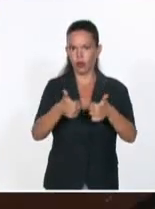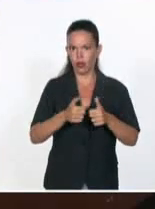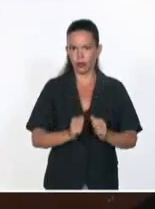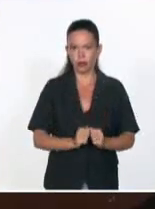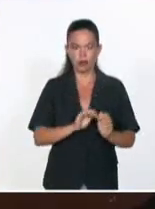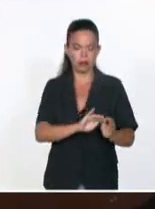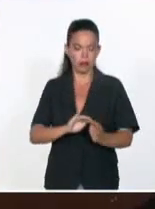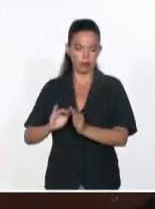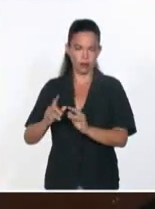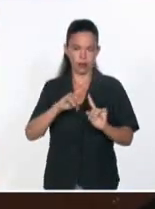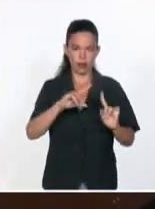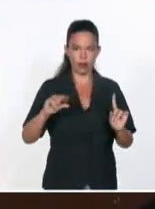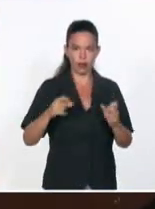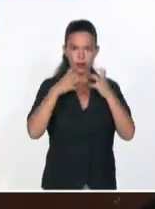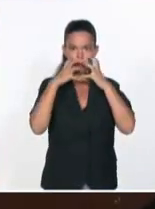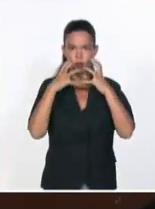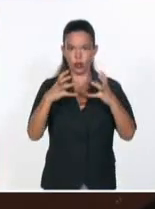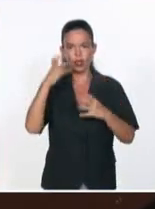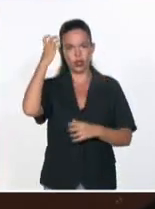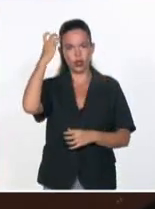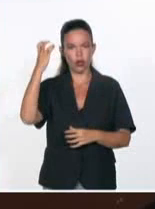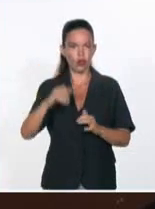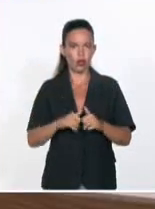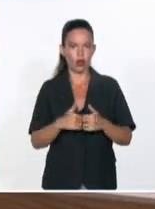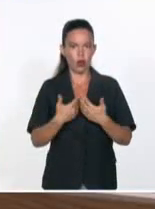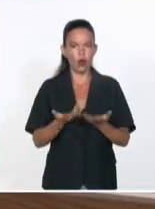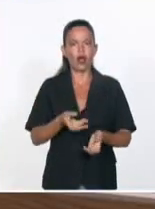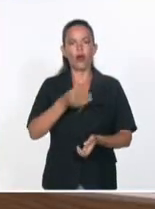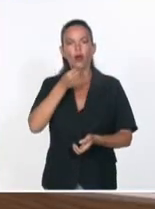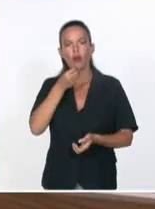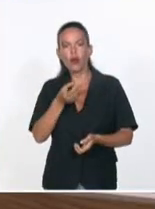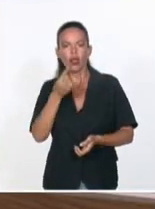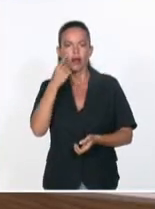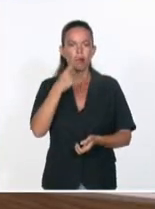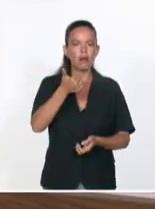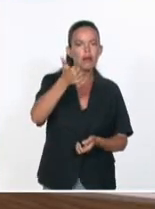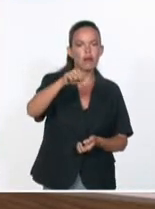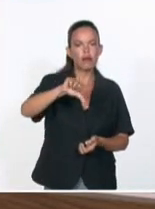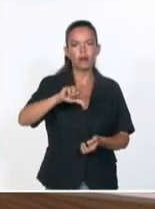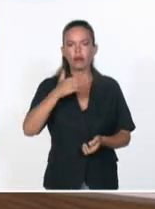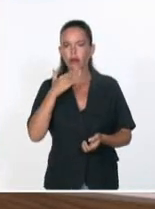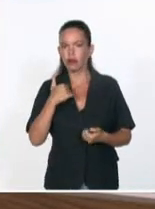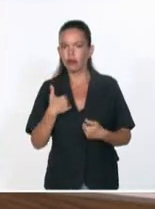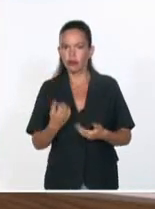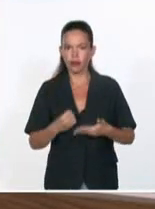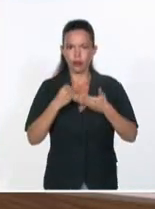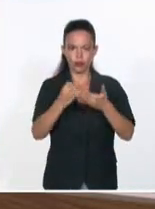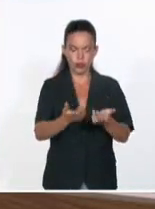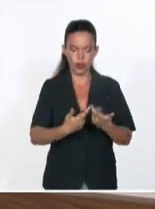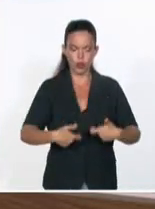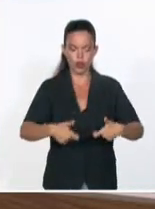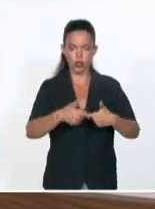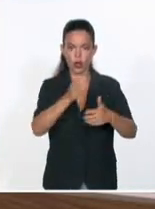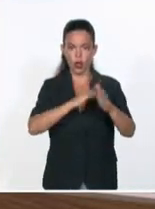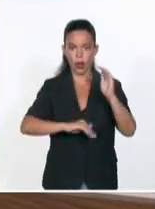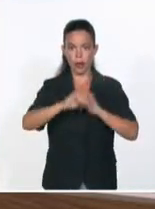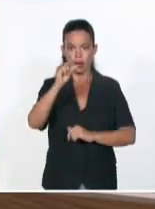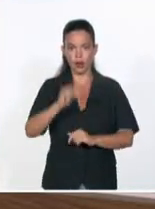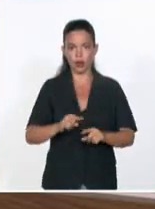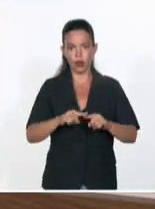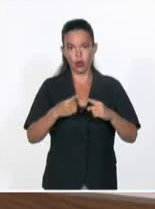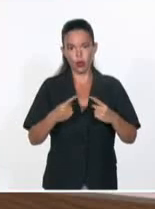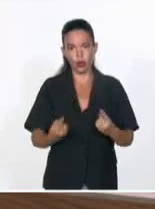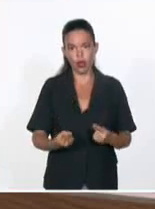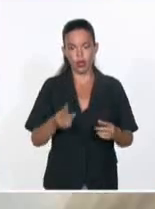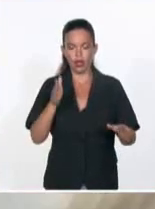este órgano del gobierno que puede decidir sobre las cuestiones atribuidas al Consejo de Ministros durante los periodos que medien entre una y